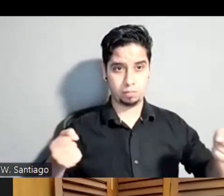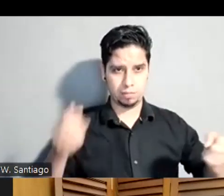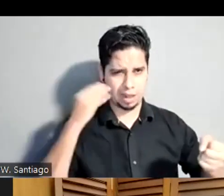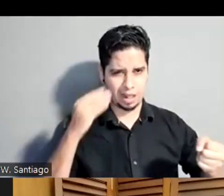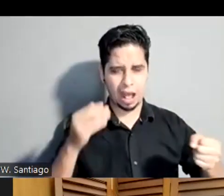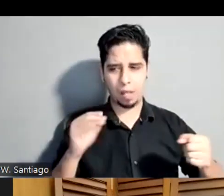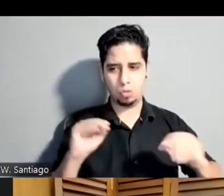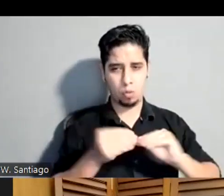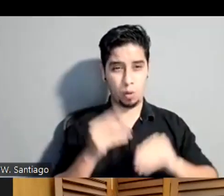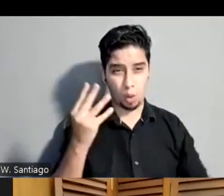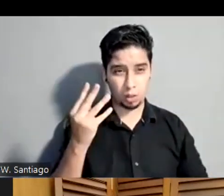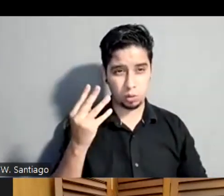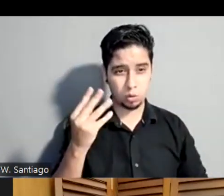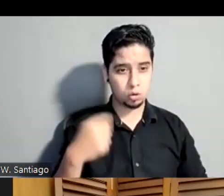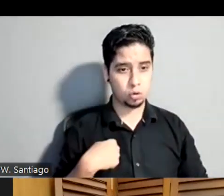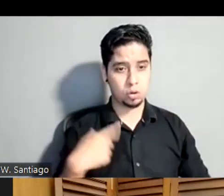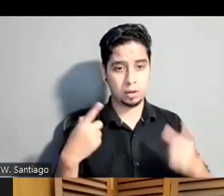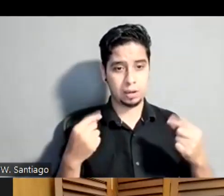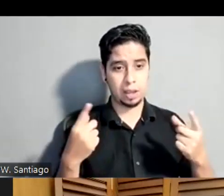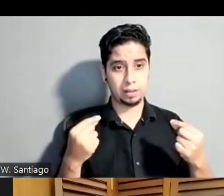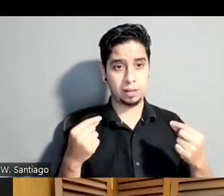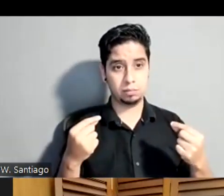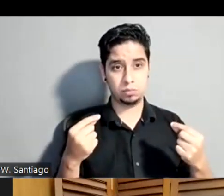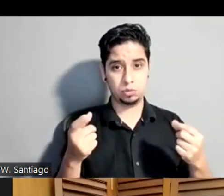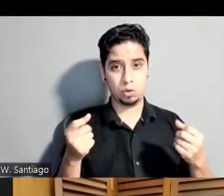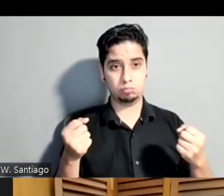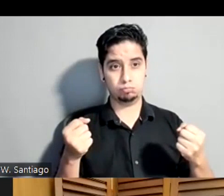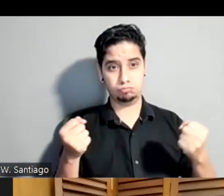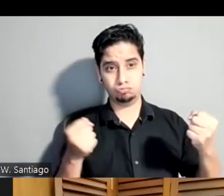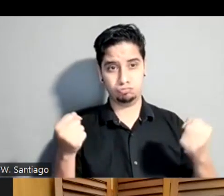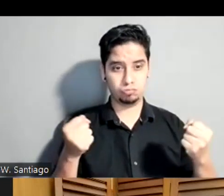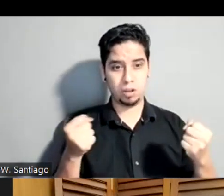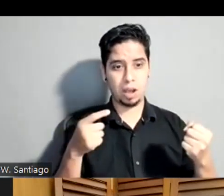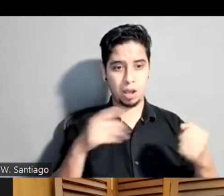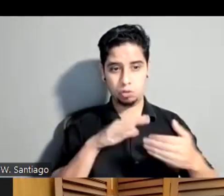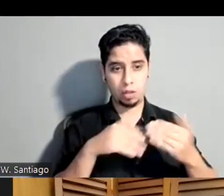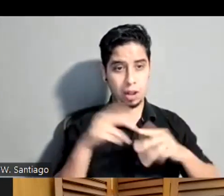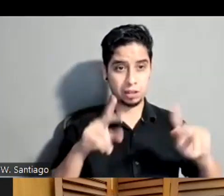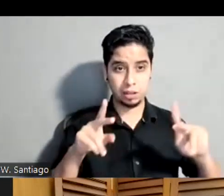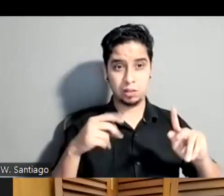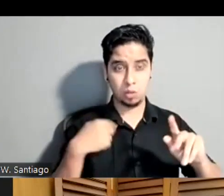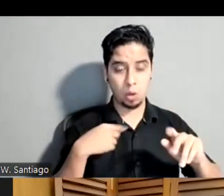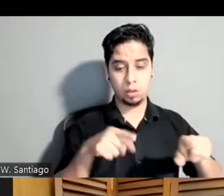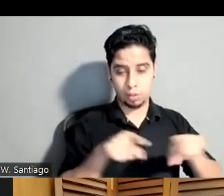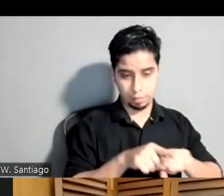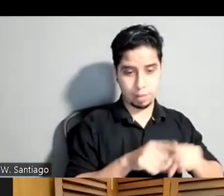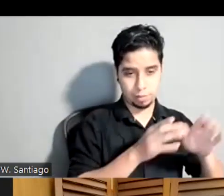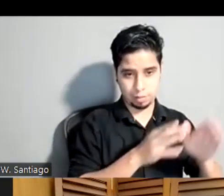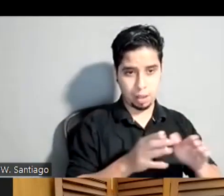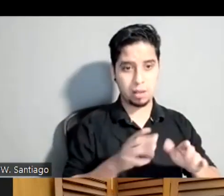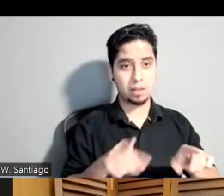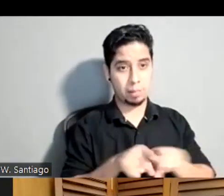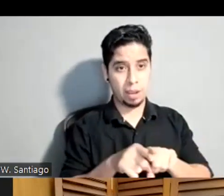yo era la que corría por los hoteles a esos dramaturgos. Así que yo, pues, además de organizar los congresos, yo guiaba